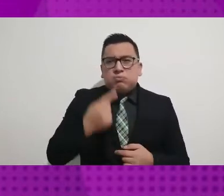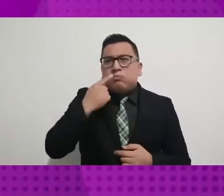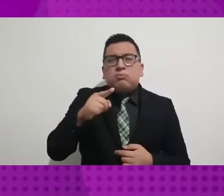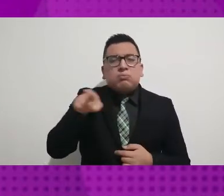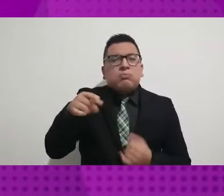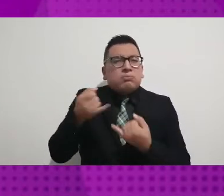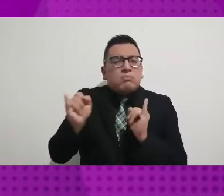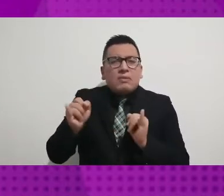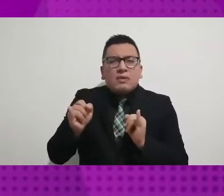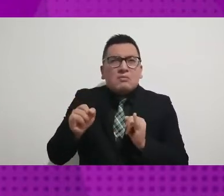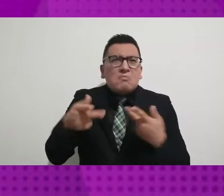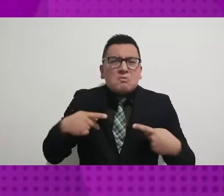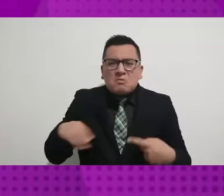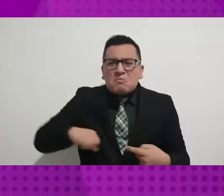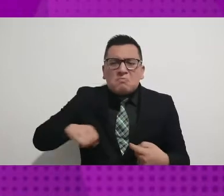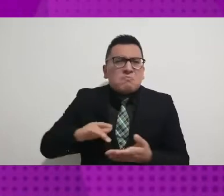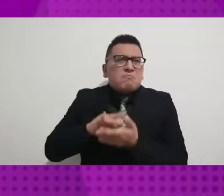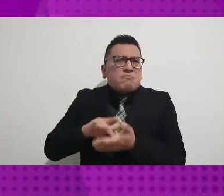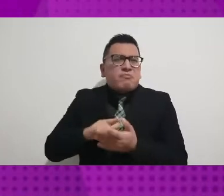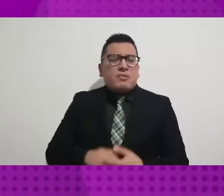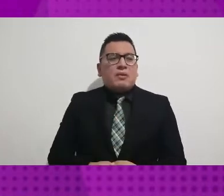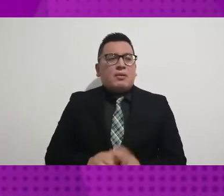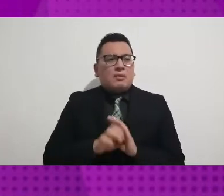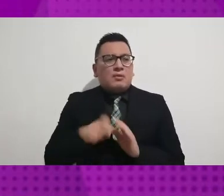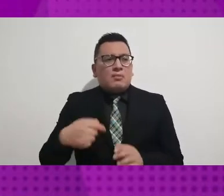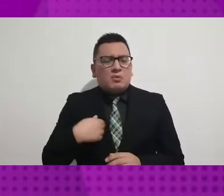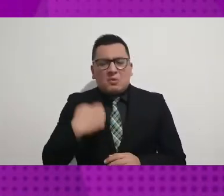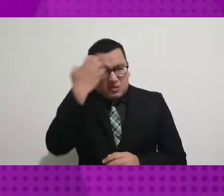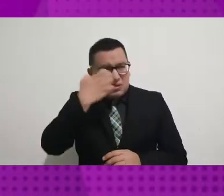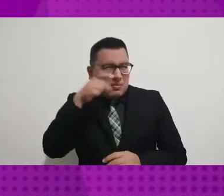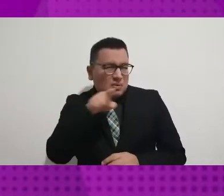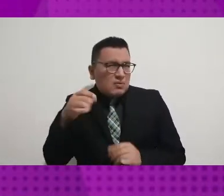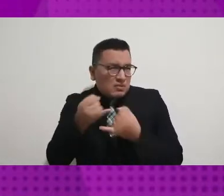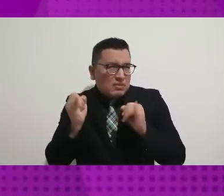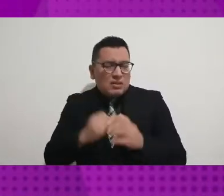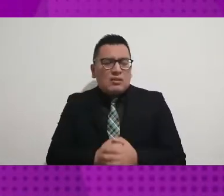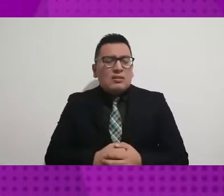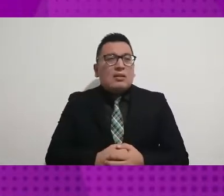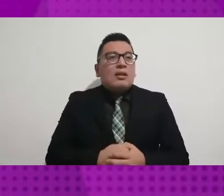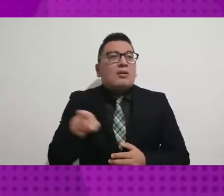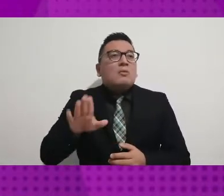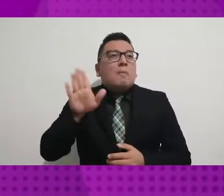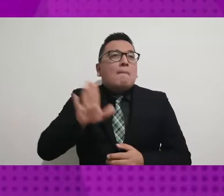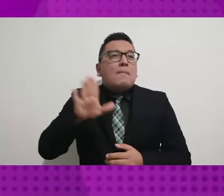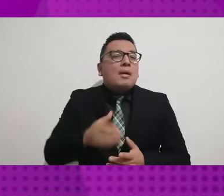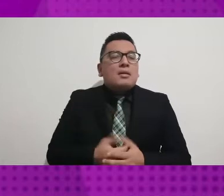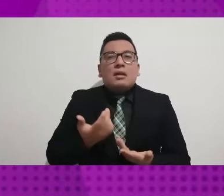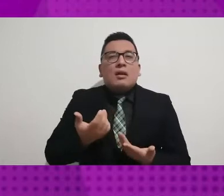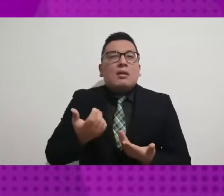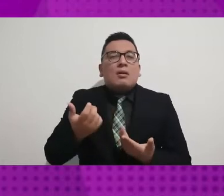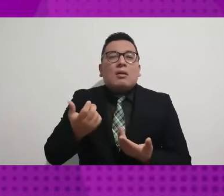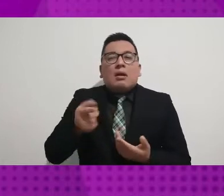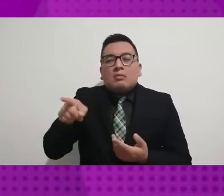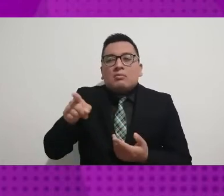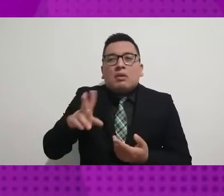opción. Y finalmente a mí lo que me importa mucho de las candidaturas independientes es que deben de entenderse como un vehículo, como